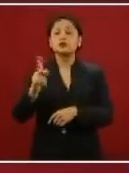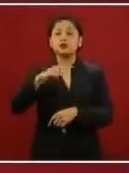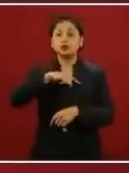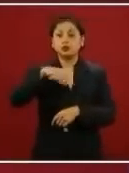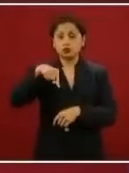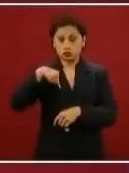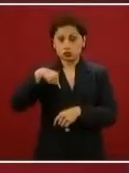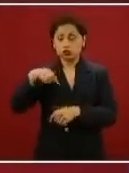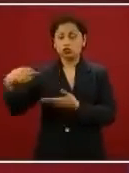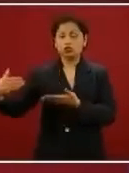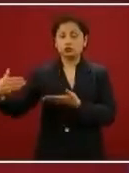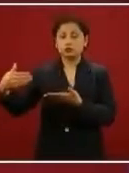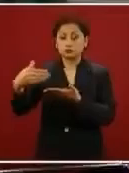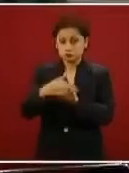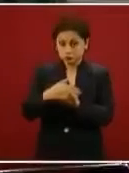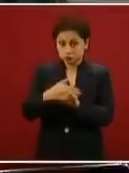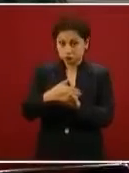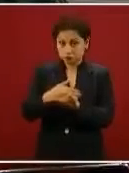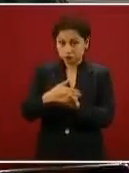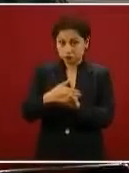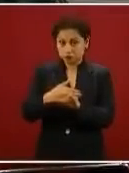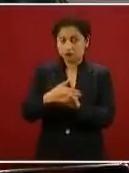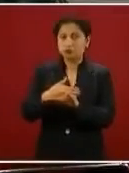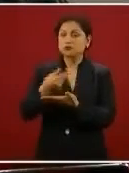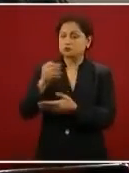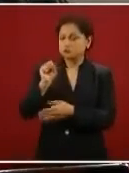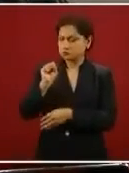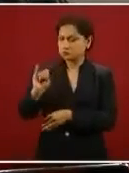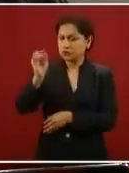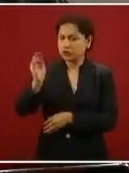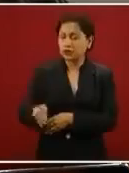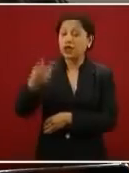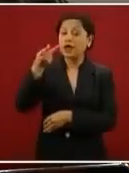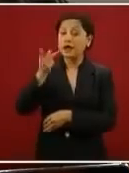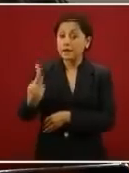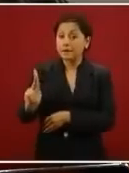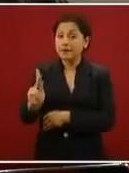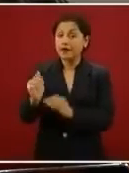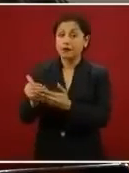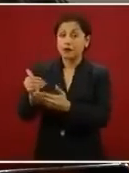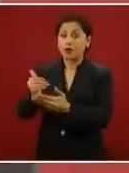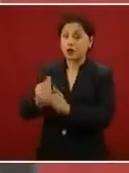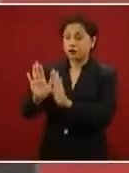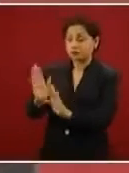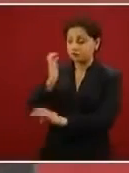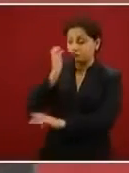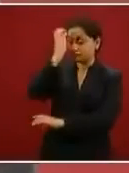dimos instrucciones para que se haga una inspección y que se les permita